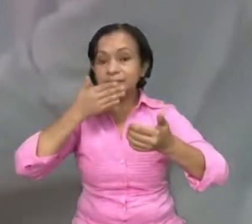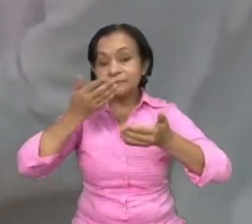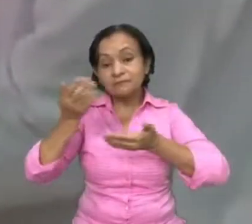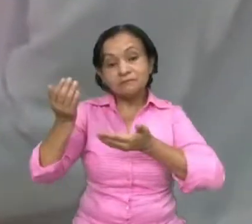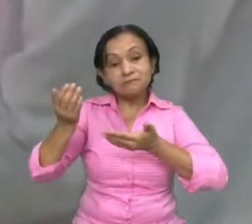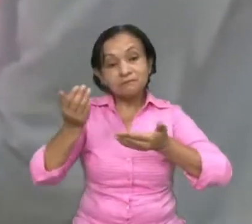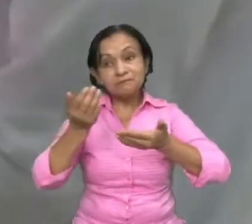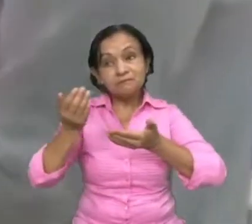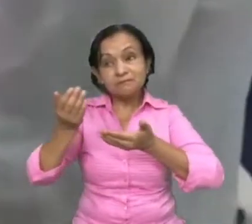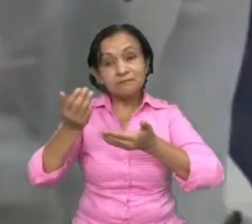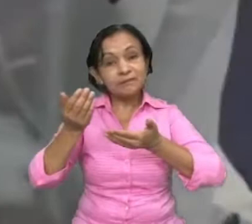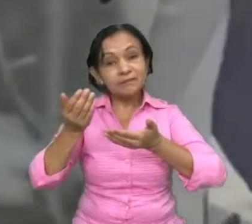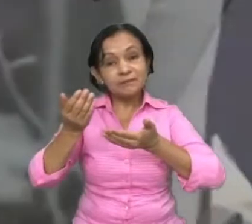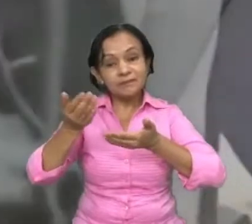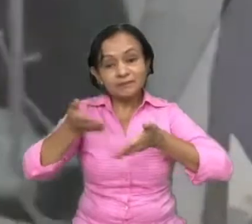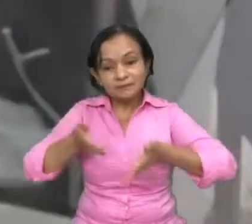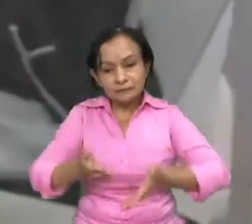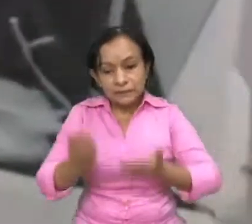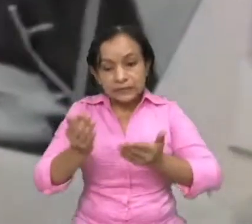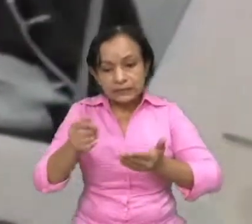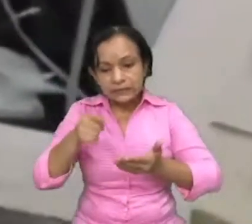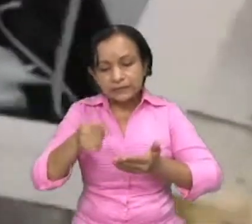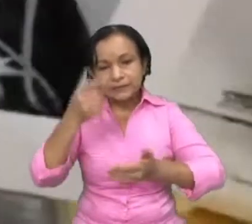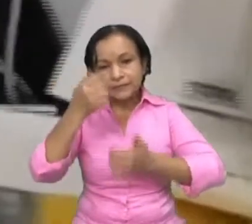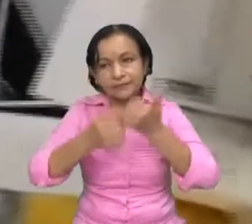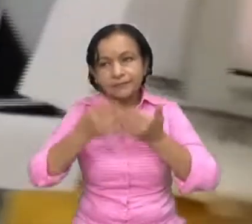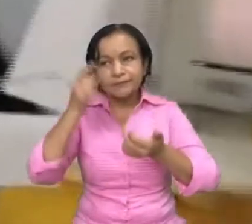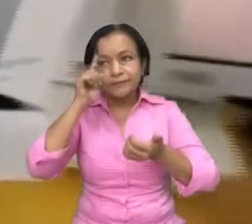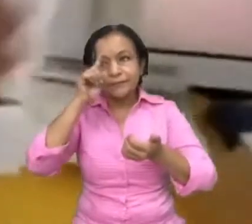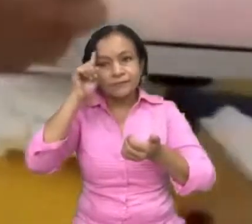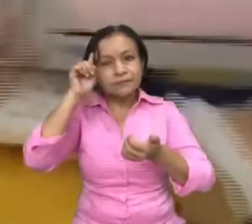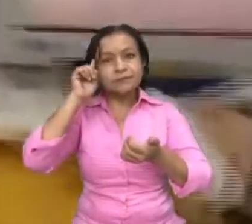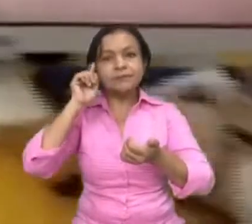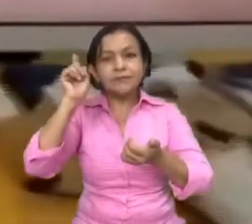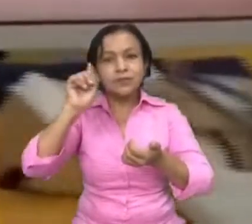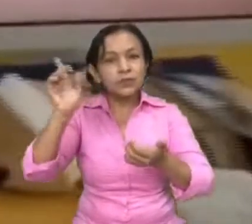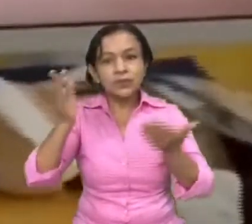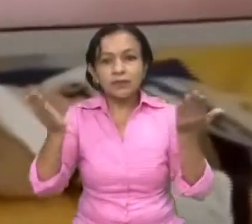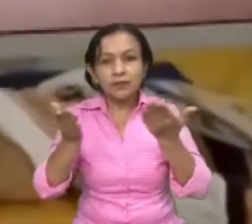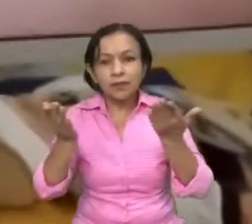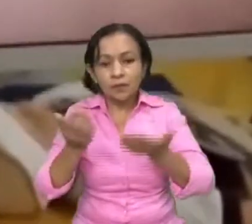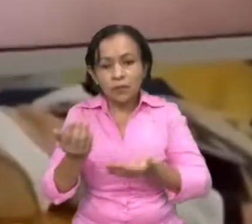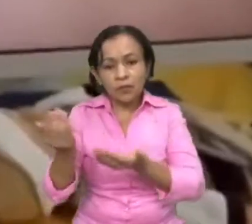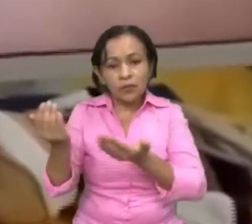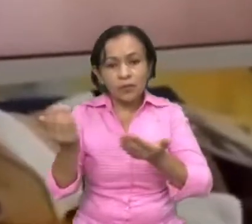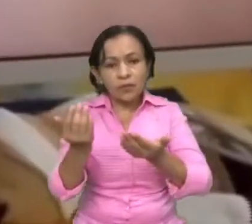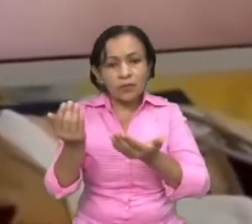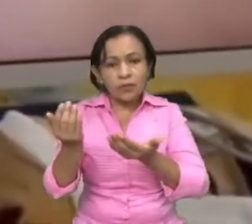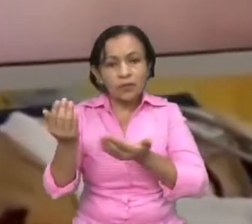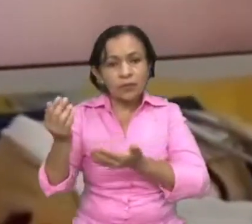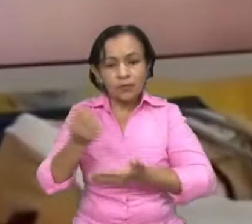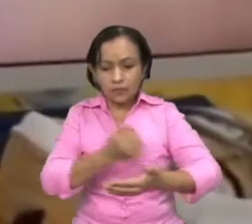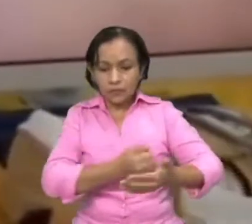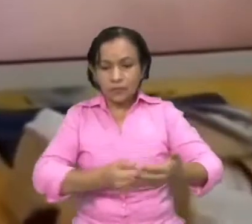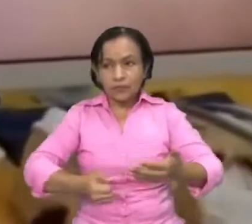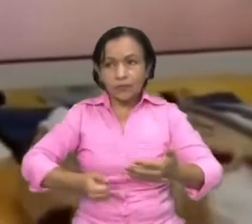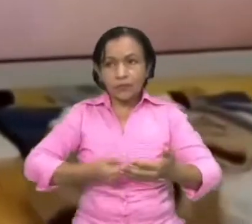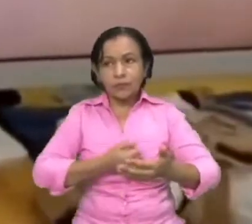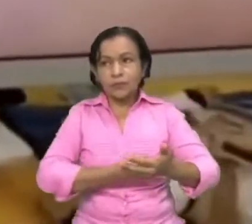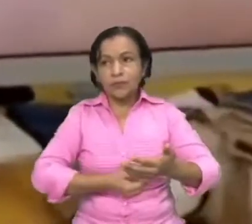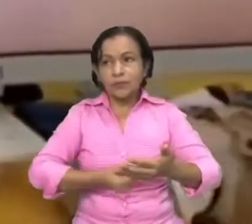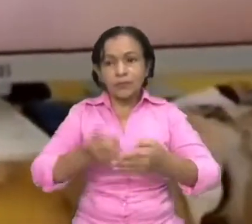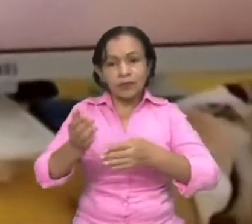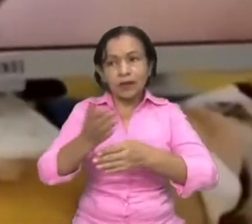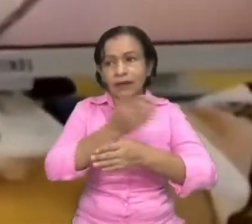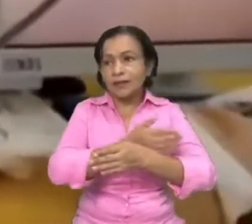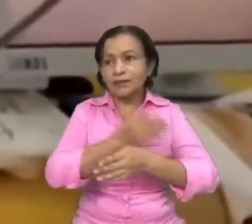malformación aparecía al momento del nacimiento. La paciente no tenía diagnóstico, no tenía acceso a un